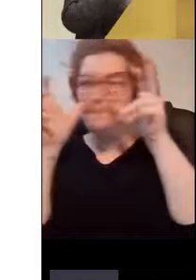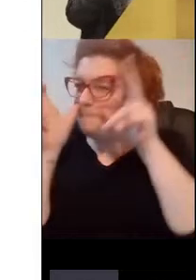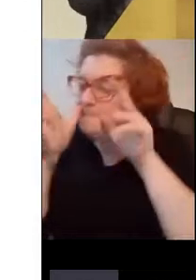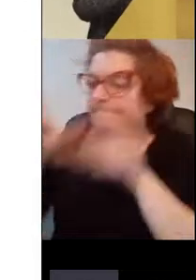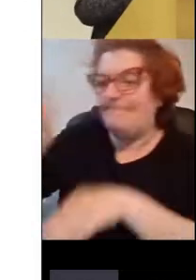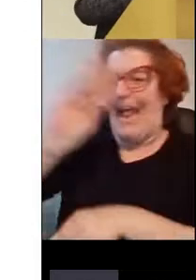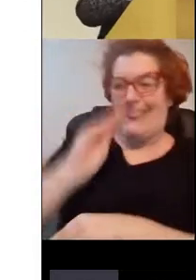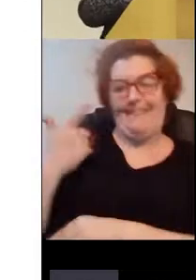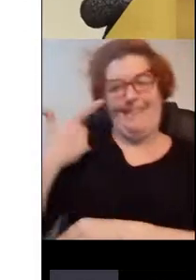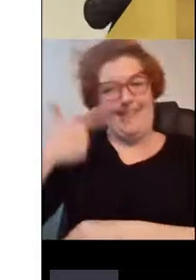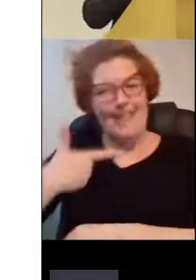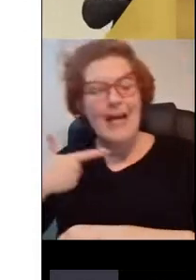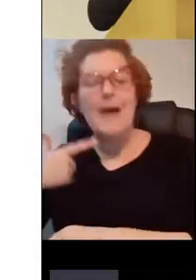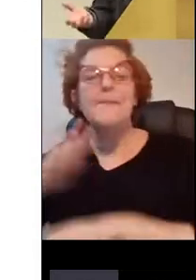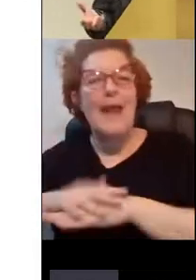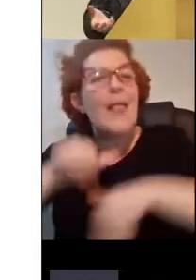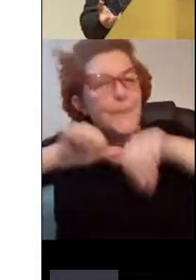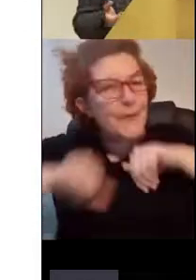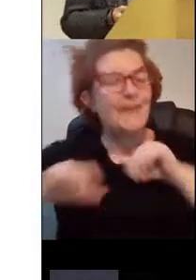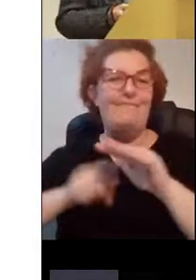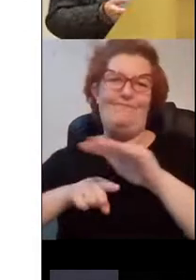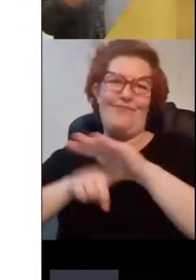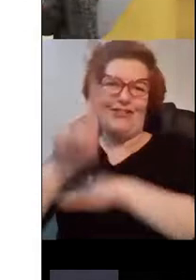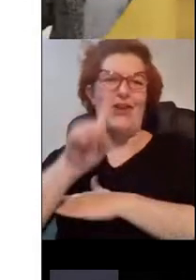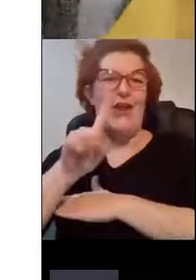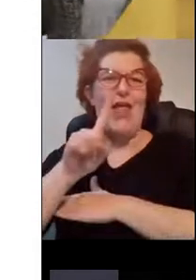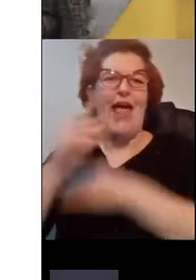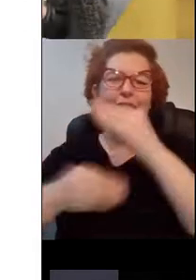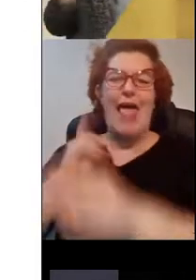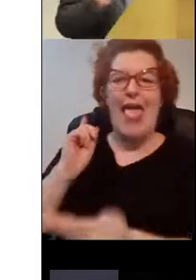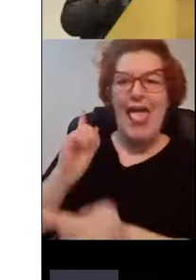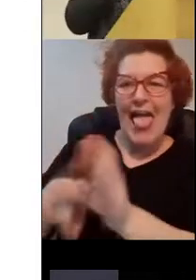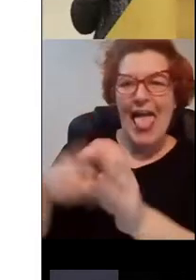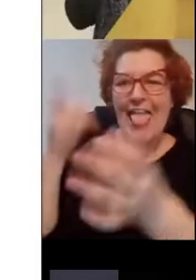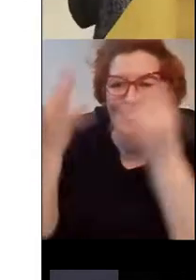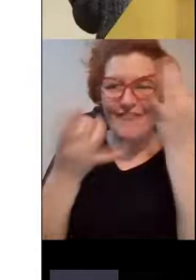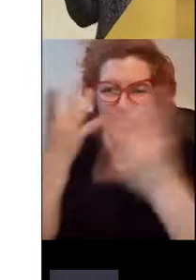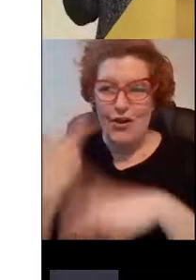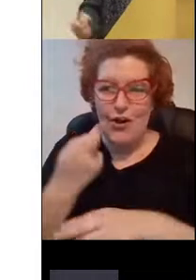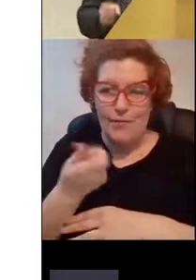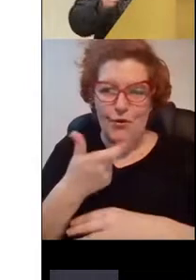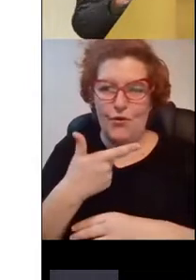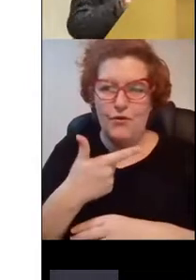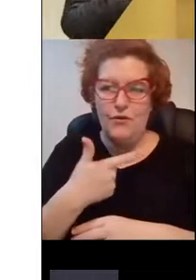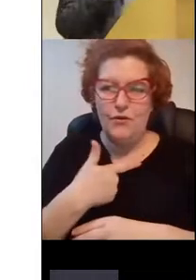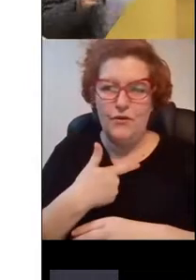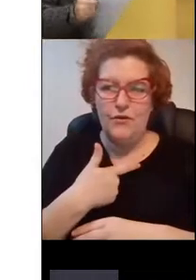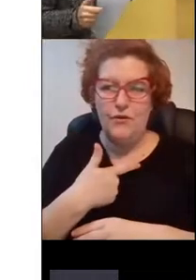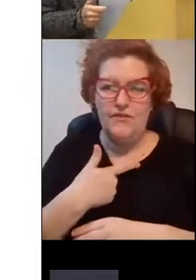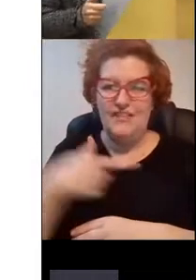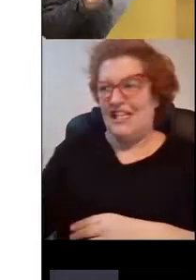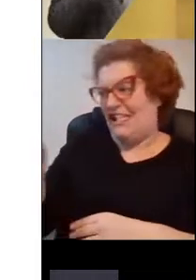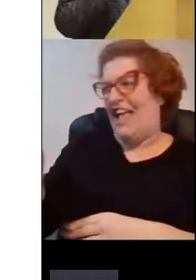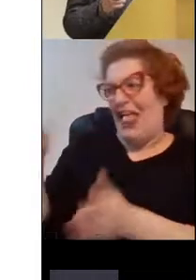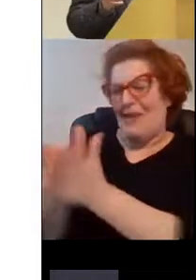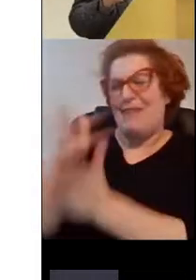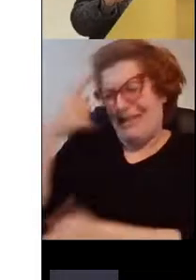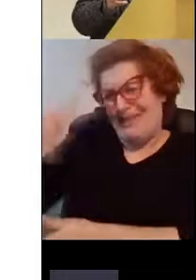partir de ahí desarrollamos lo que es la intervención. Bueno, lo sabe muy bien porque ha participado en muchas de